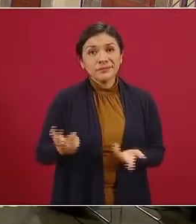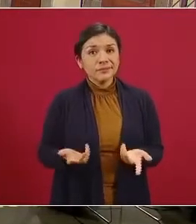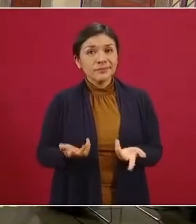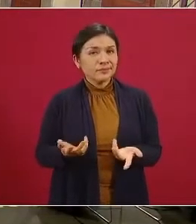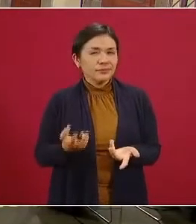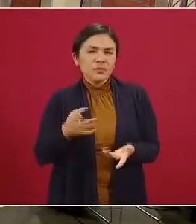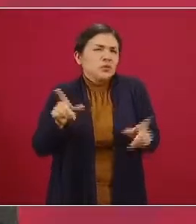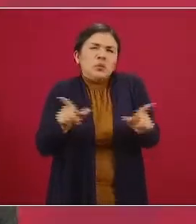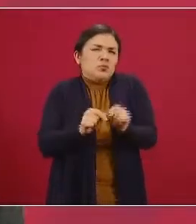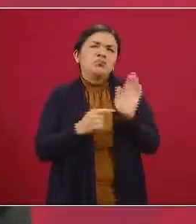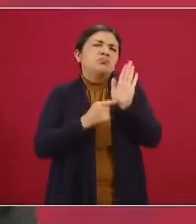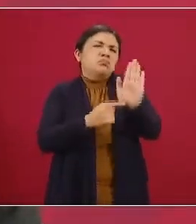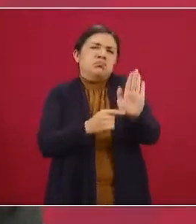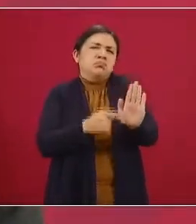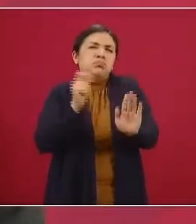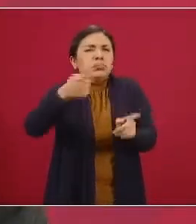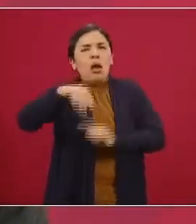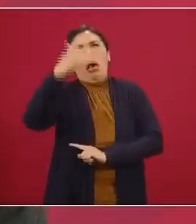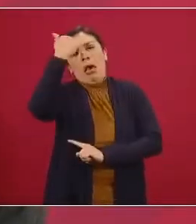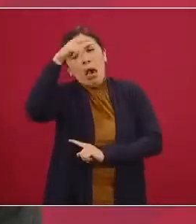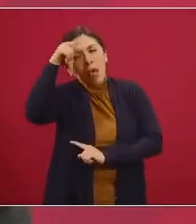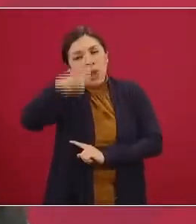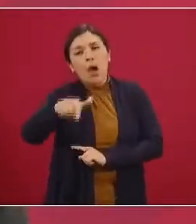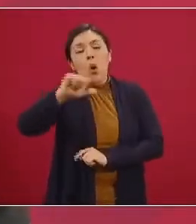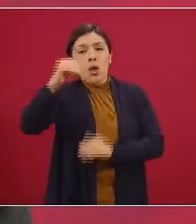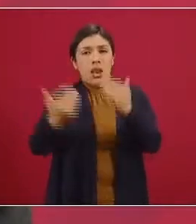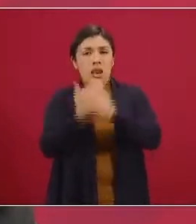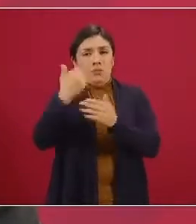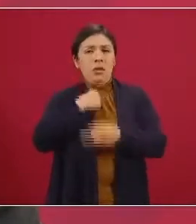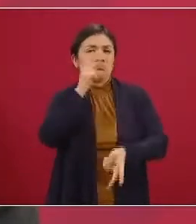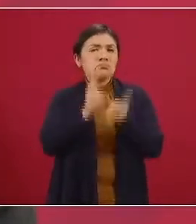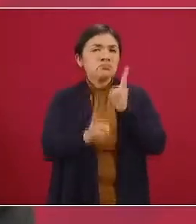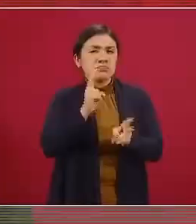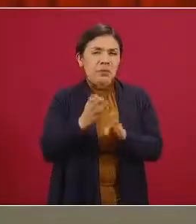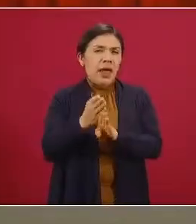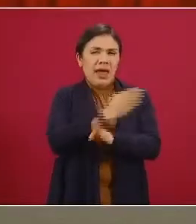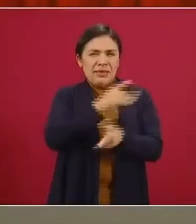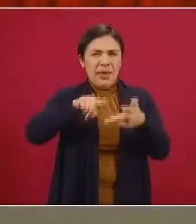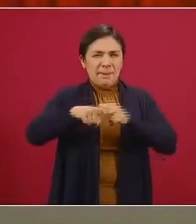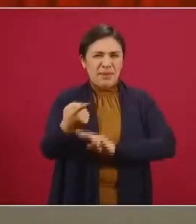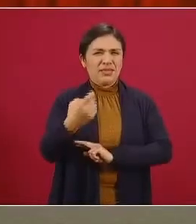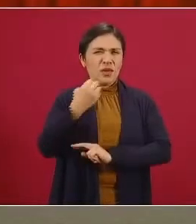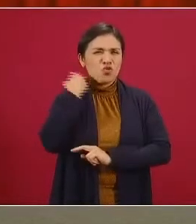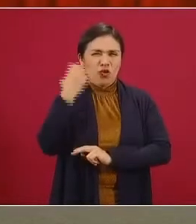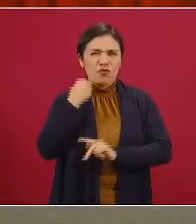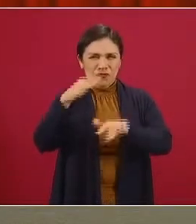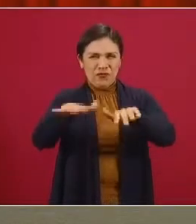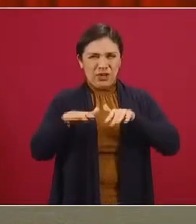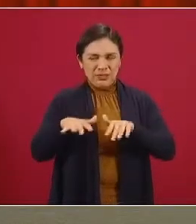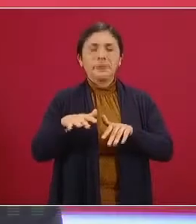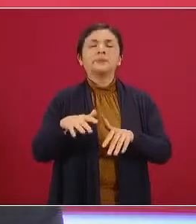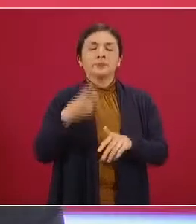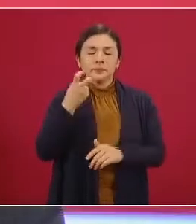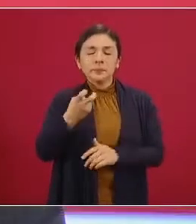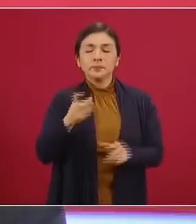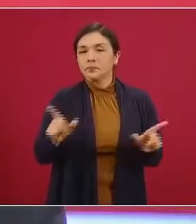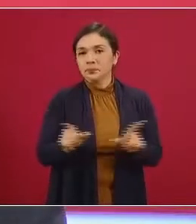Un dato, es un dato suelto, desde luego, pero esta mañana teníamos una conversación antes de iniciar la